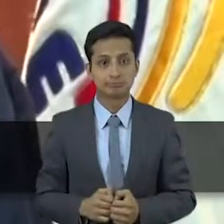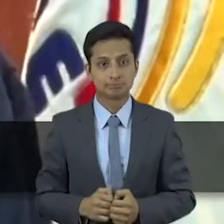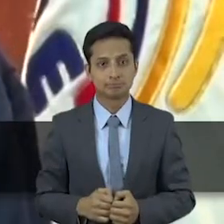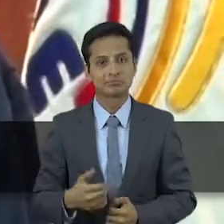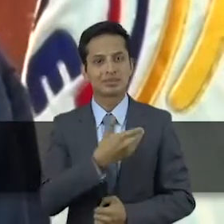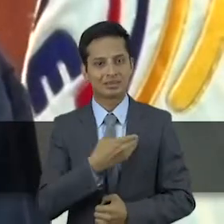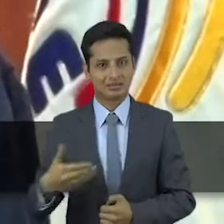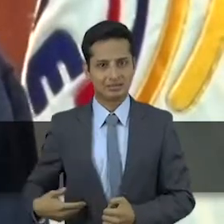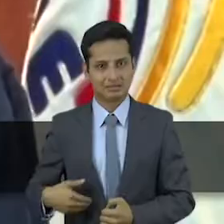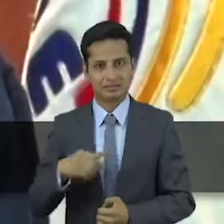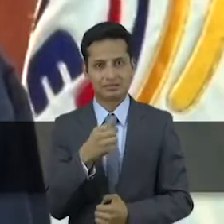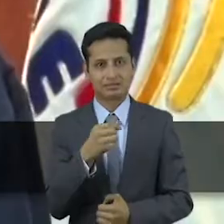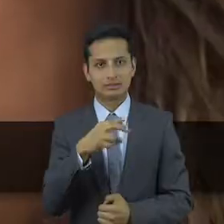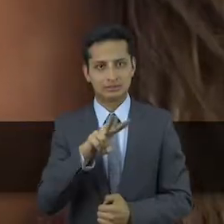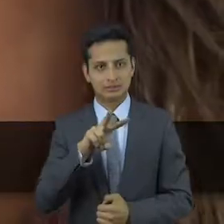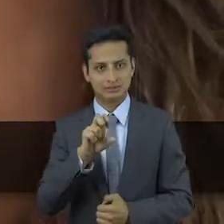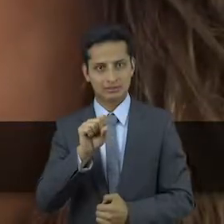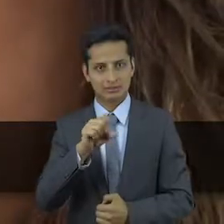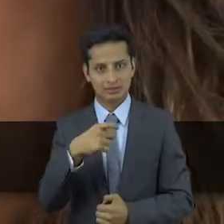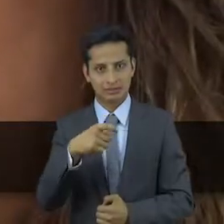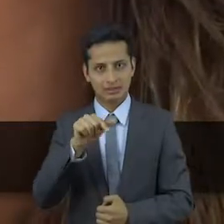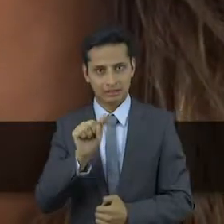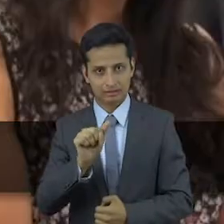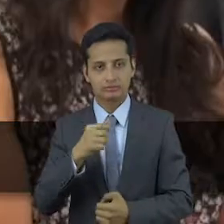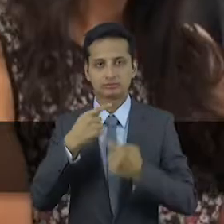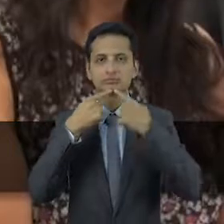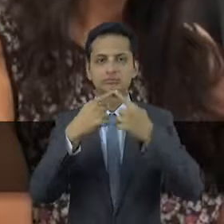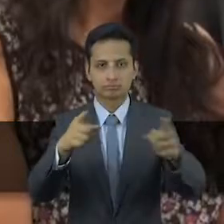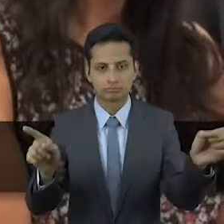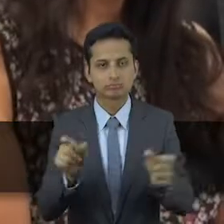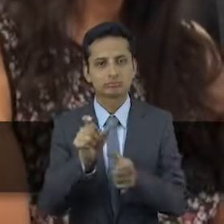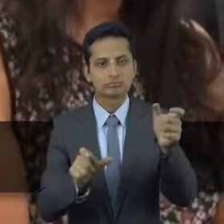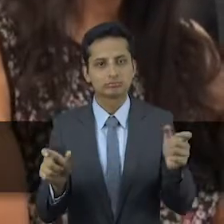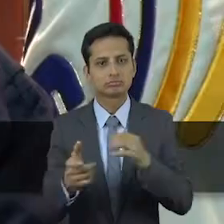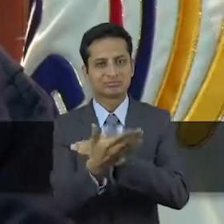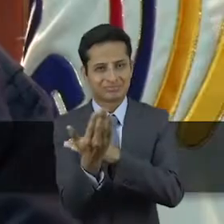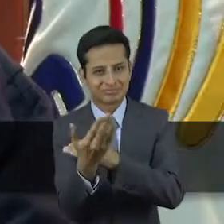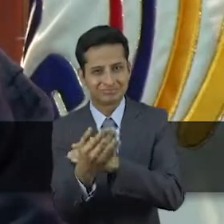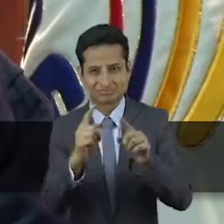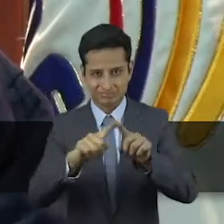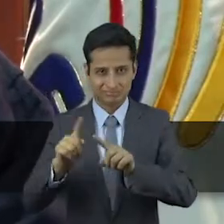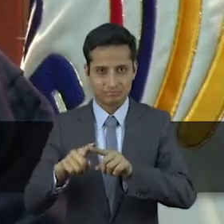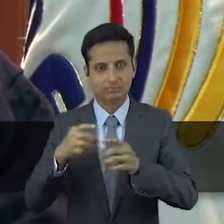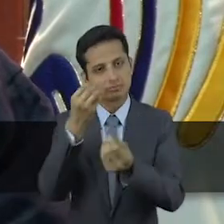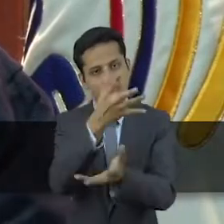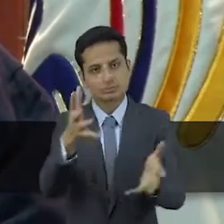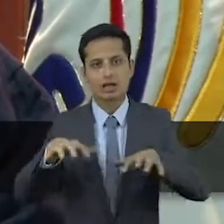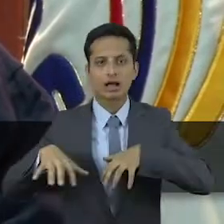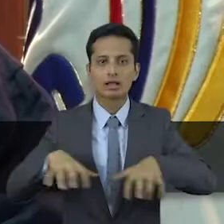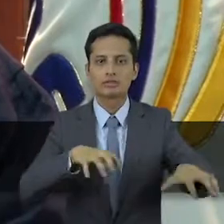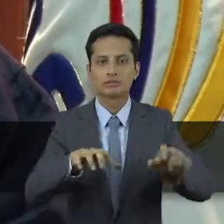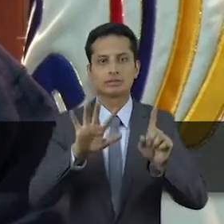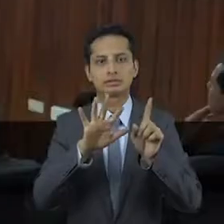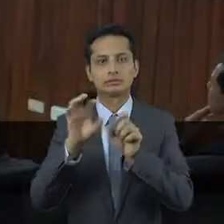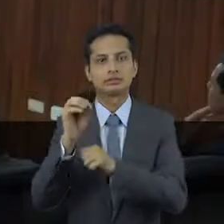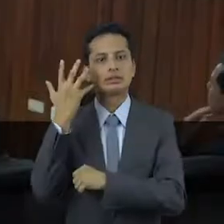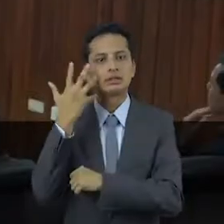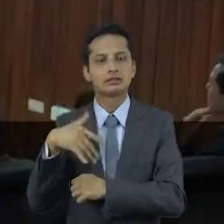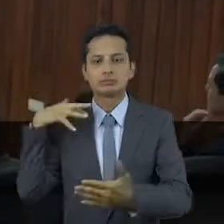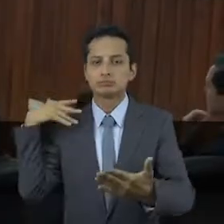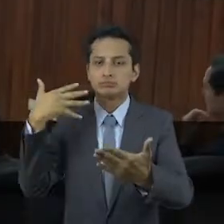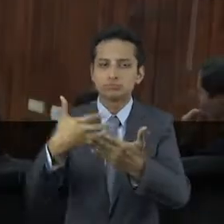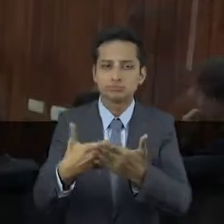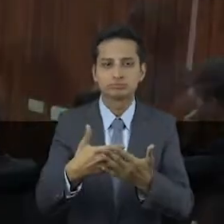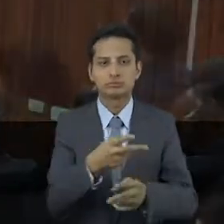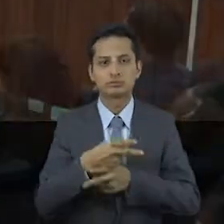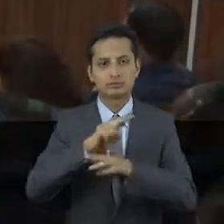Asimismo, el presidente del organismo electoral dio a conocer a funcionarios y medios de comunicación el informe de actividades desarrollado durante su gestión en el